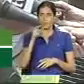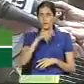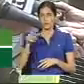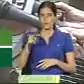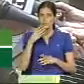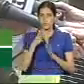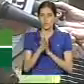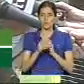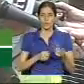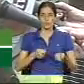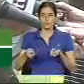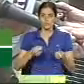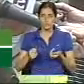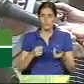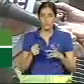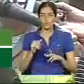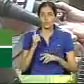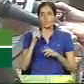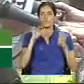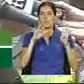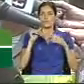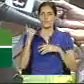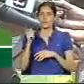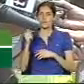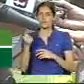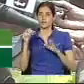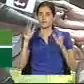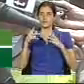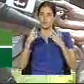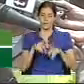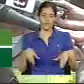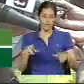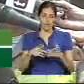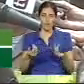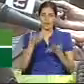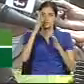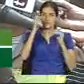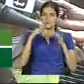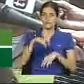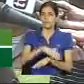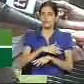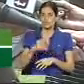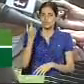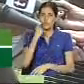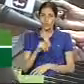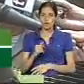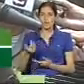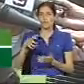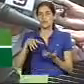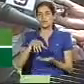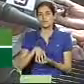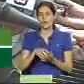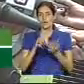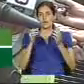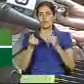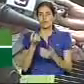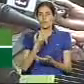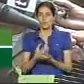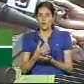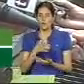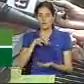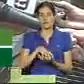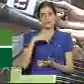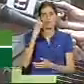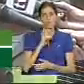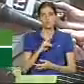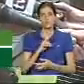atención en las troncales 9, 10 y 16, que cubren las vías que vienen del estado Sucre, del estado Monagas, del estado Bolívar